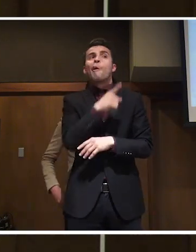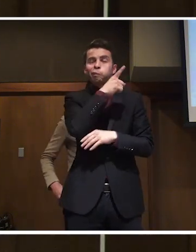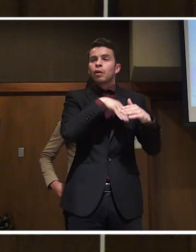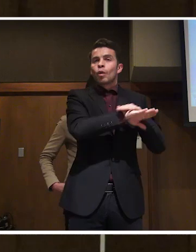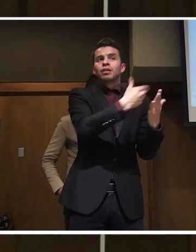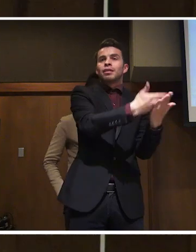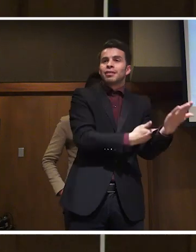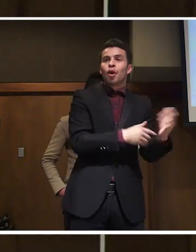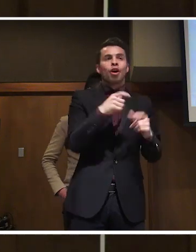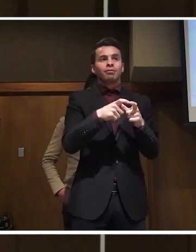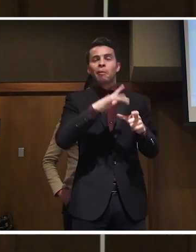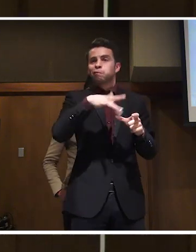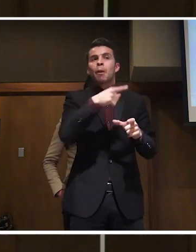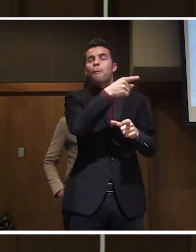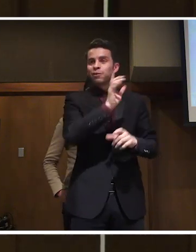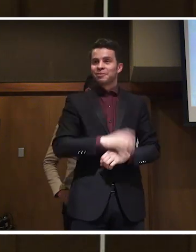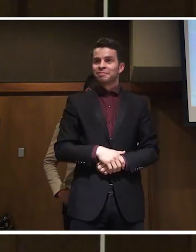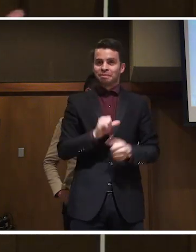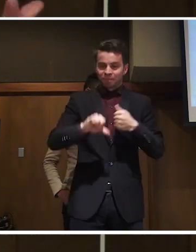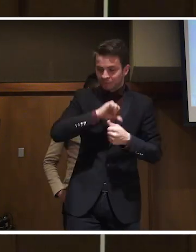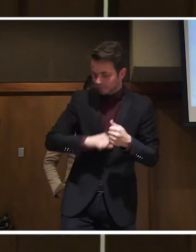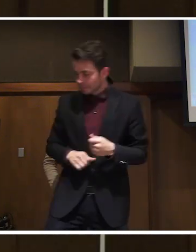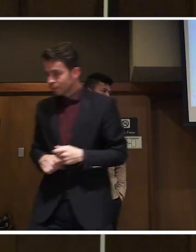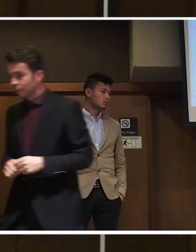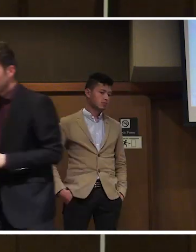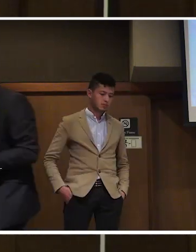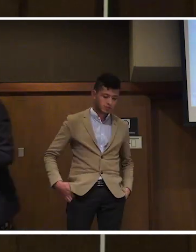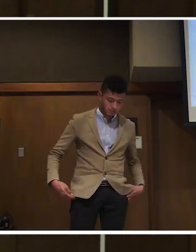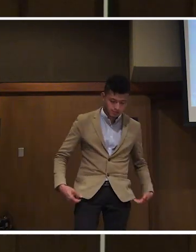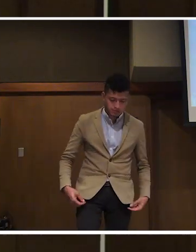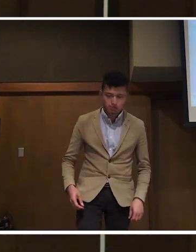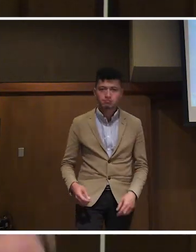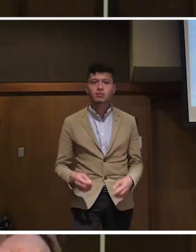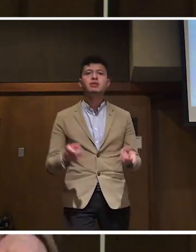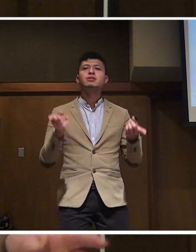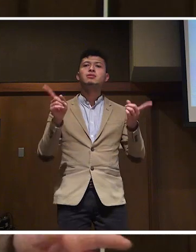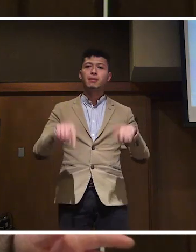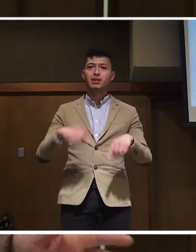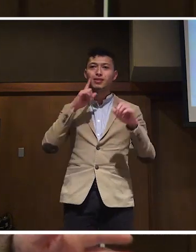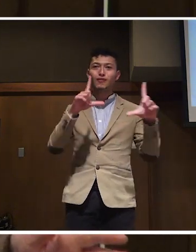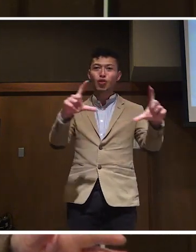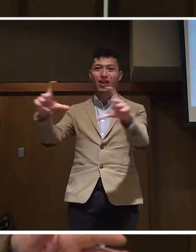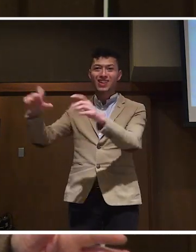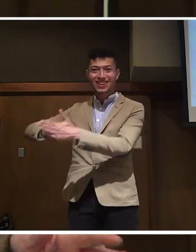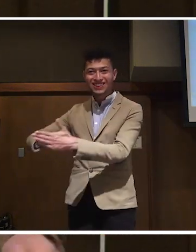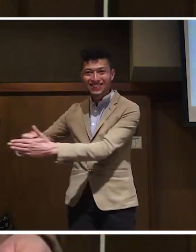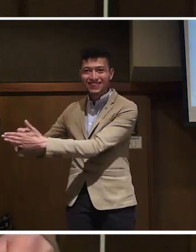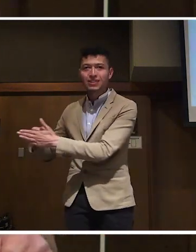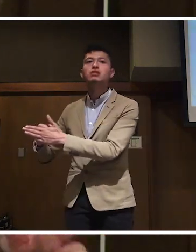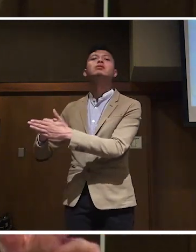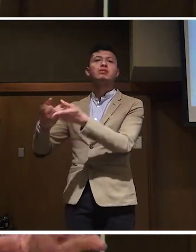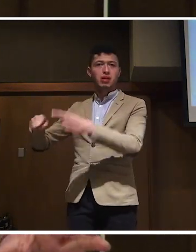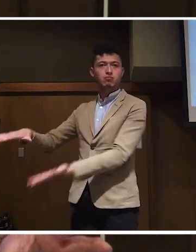colecciones de fotografía, recuerdo, por ejemplo, simplemente entre las que a mí me tocó ver su llegada, la de Gerardo Raigel Dolmatov, que es